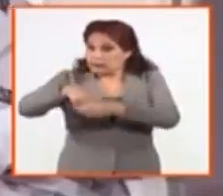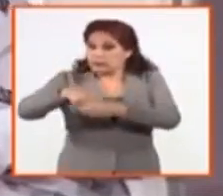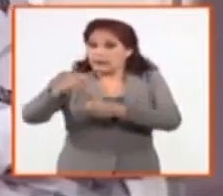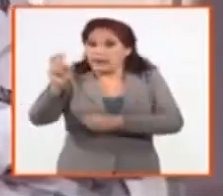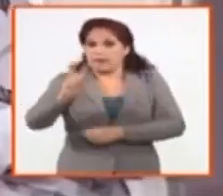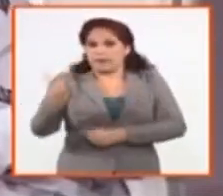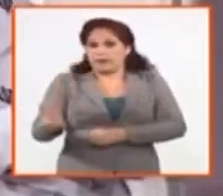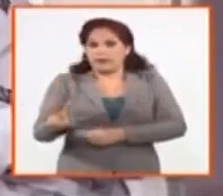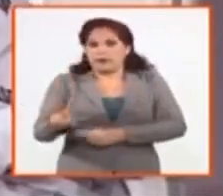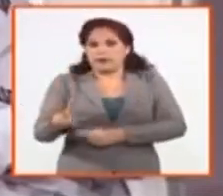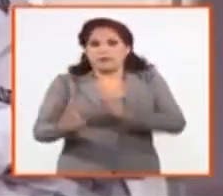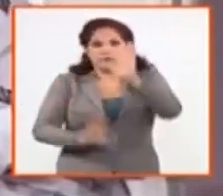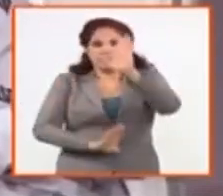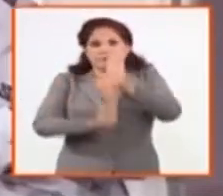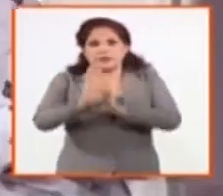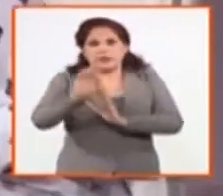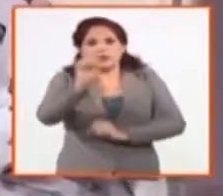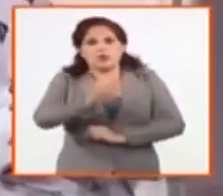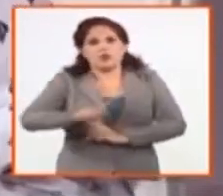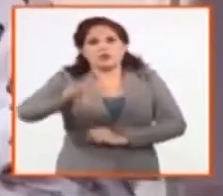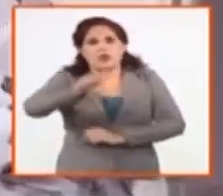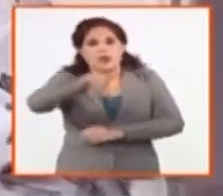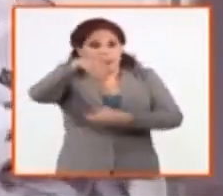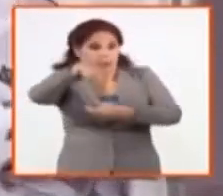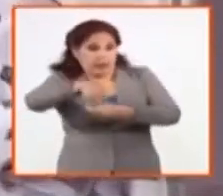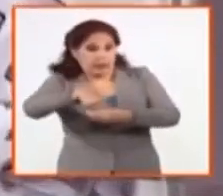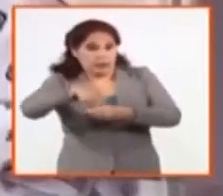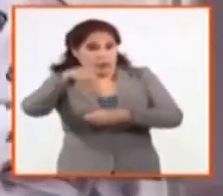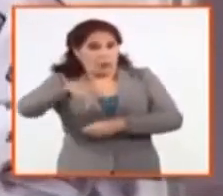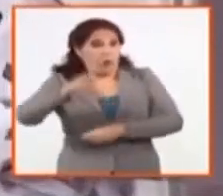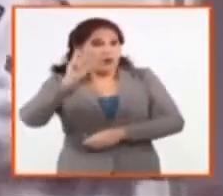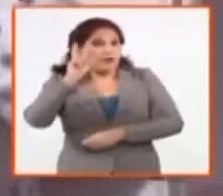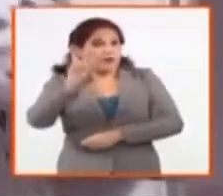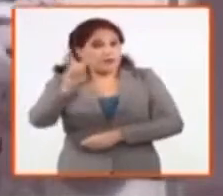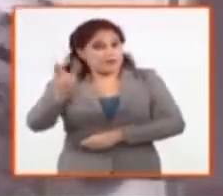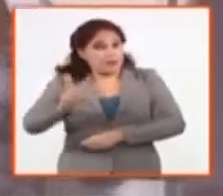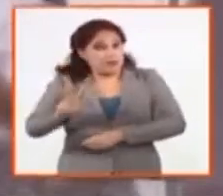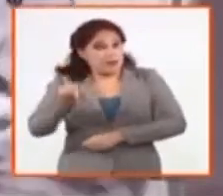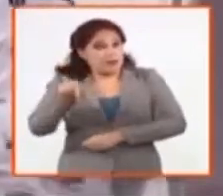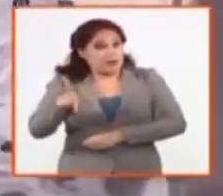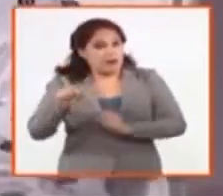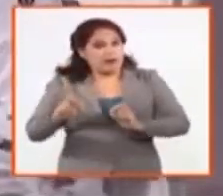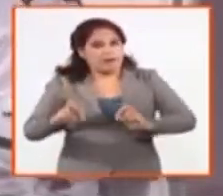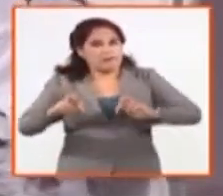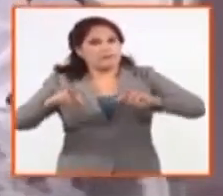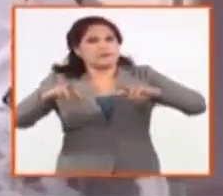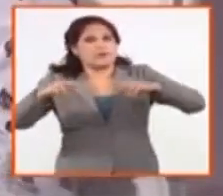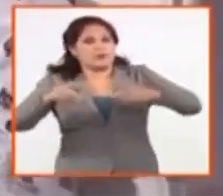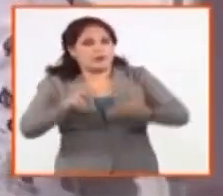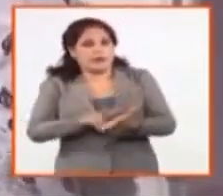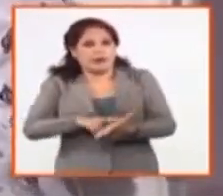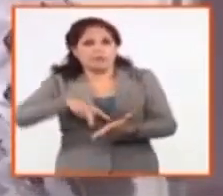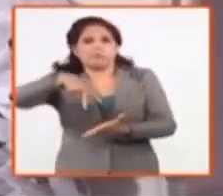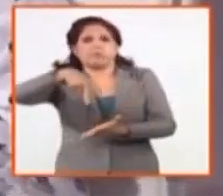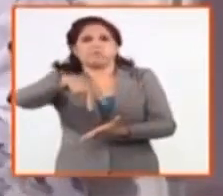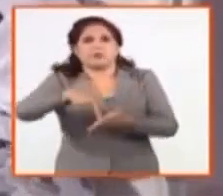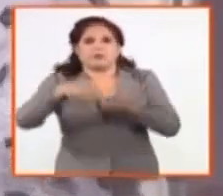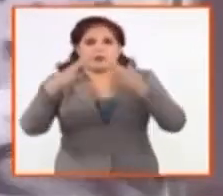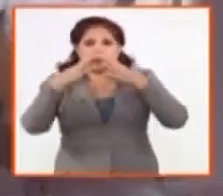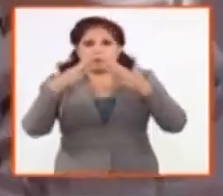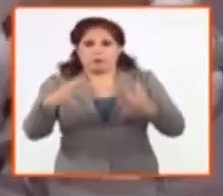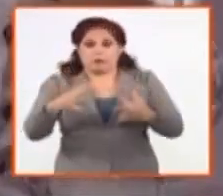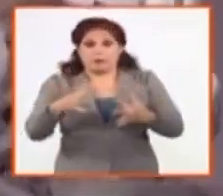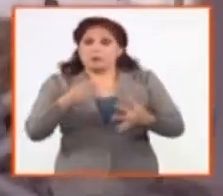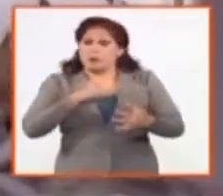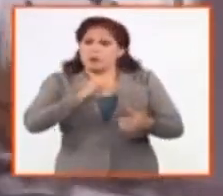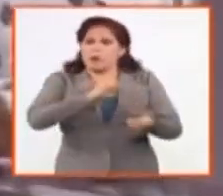construcción del socialismo en ese país, que hoy Vietnam, a partir de la renovación, mira todo lo que ha hecho. Entonces yo creo que cuando vamos a comparar